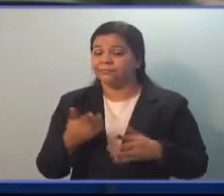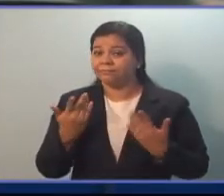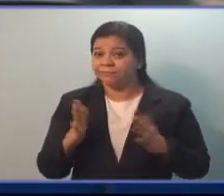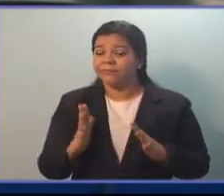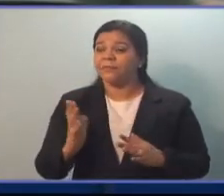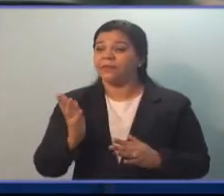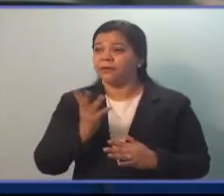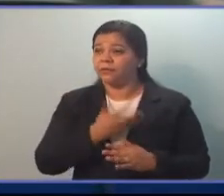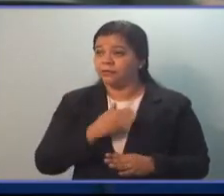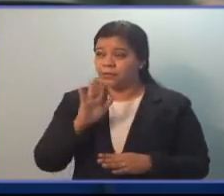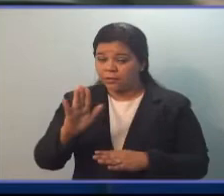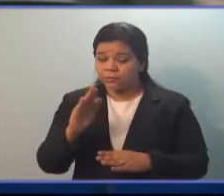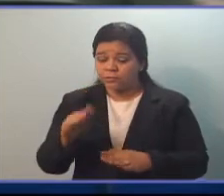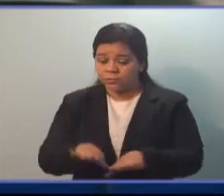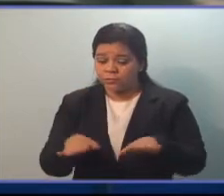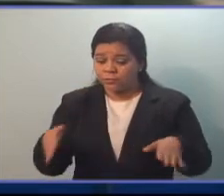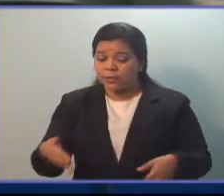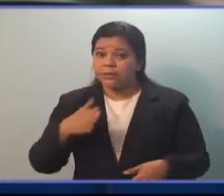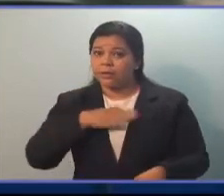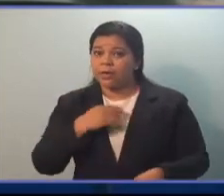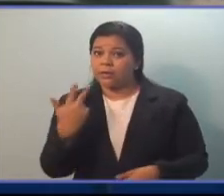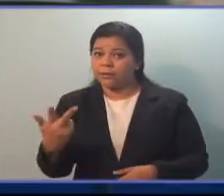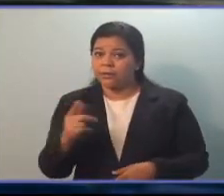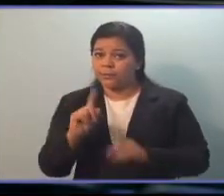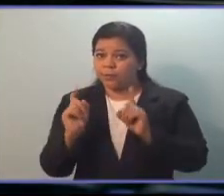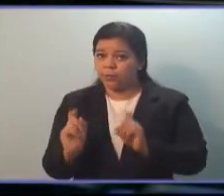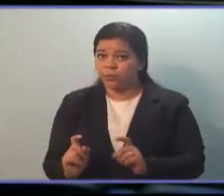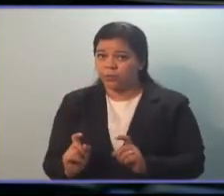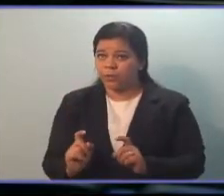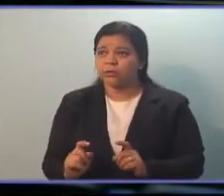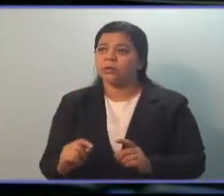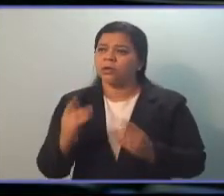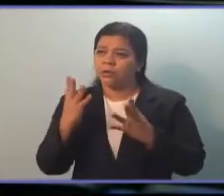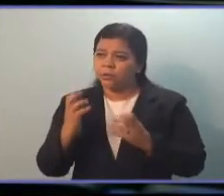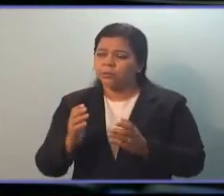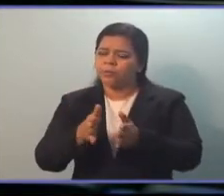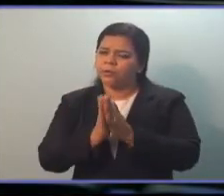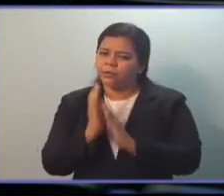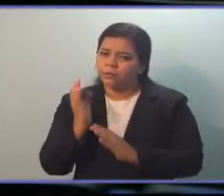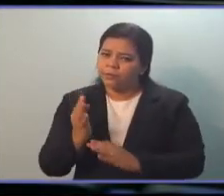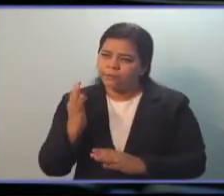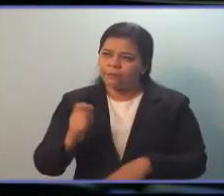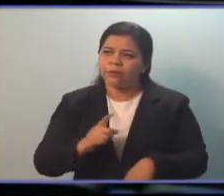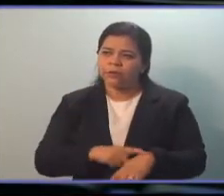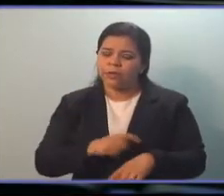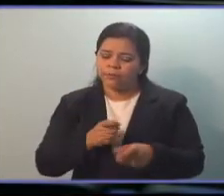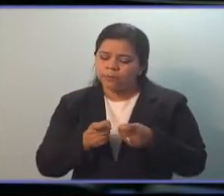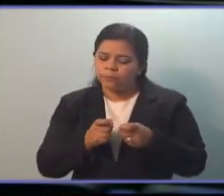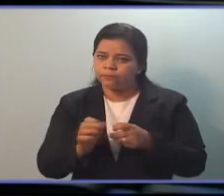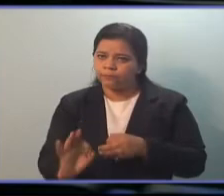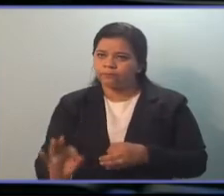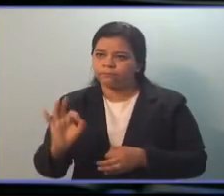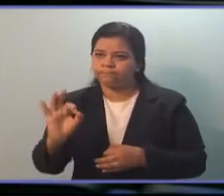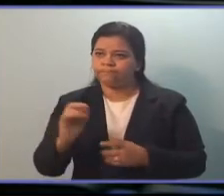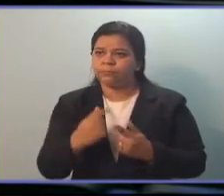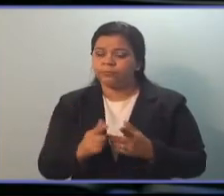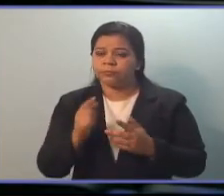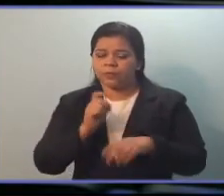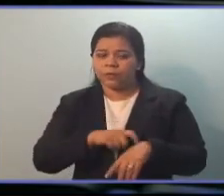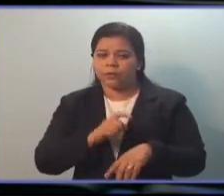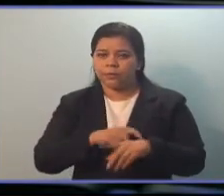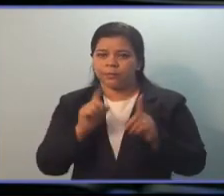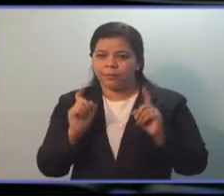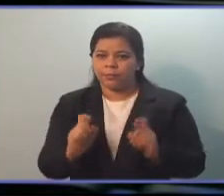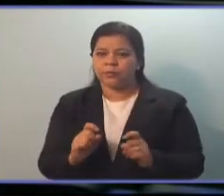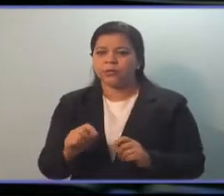Usted en su mesa tiene 3 preguntas introductorias, le pedimos que sea prudencial con el tiempo, luego hacemos la ronda de preguntas de los